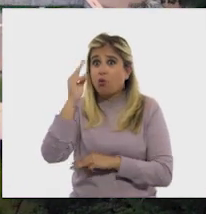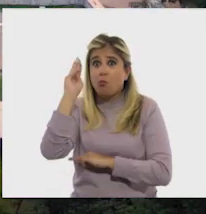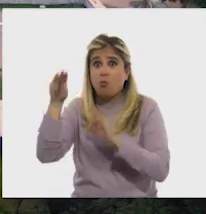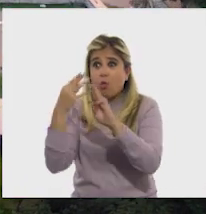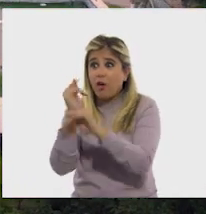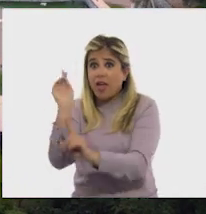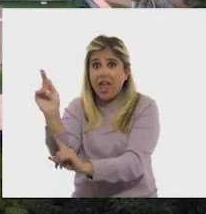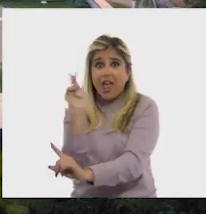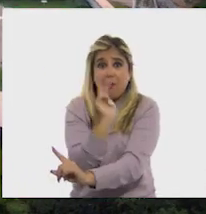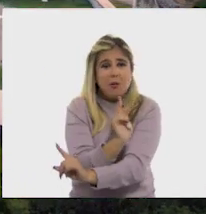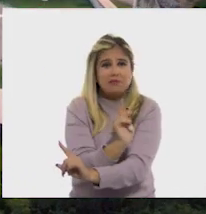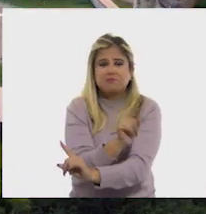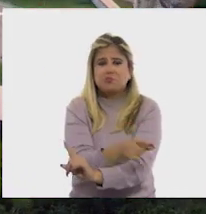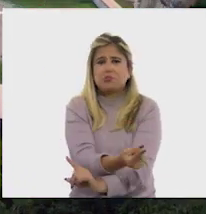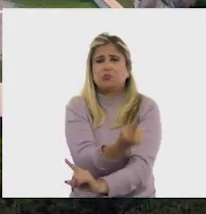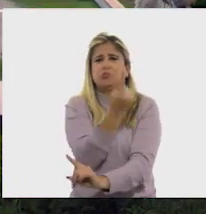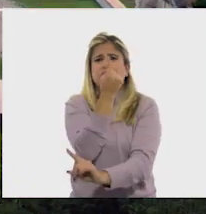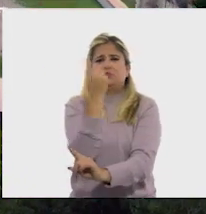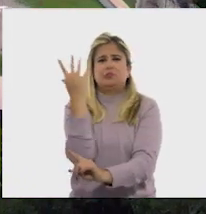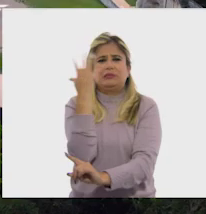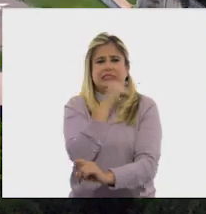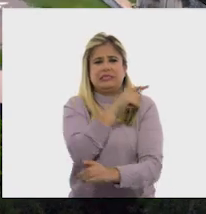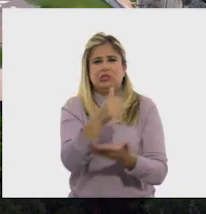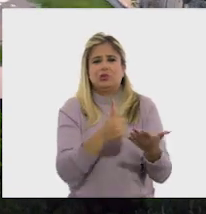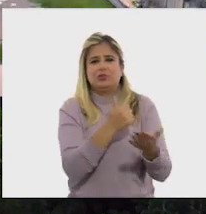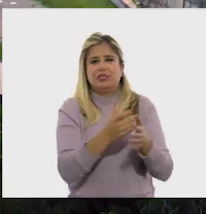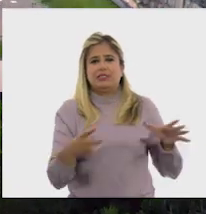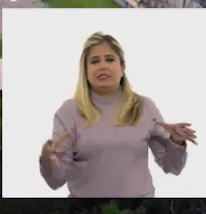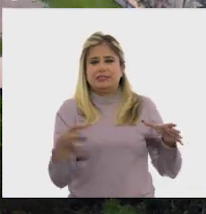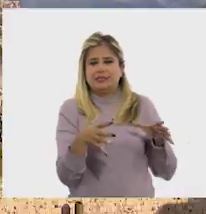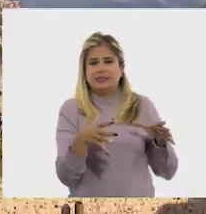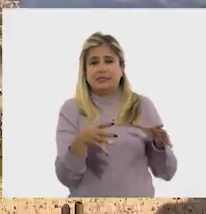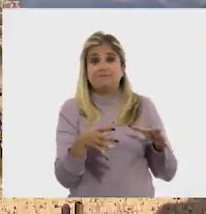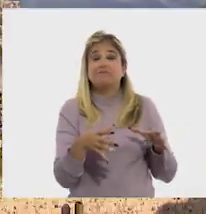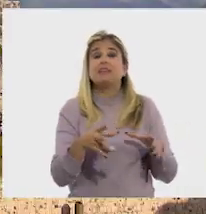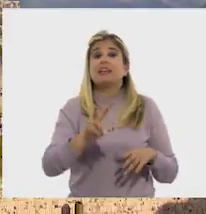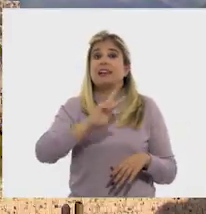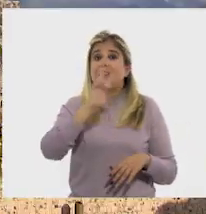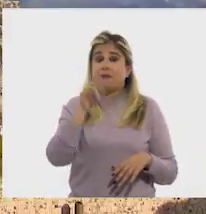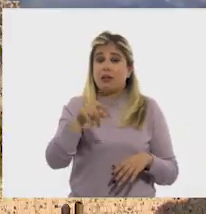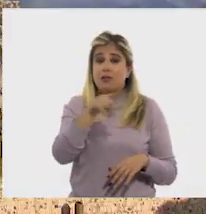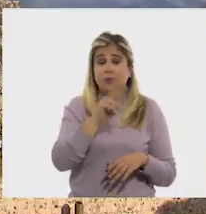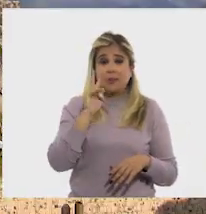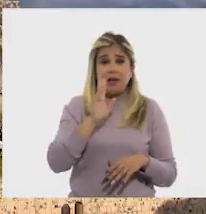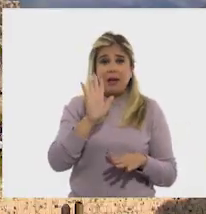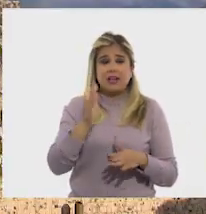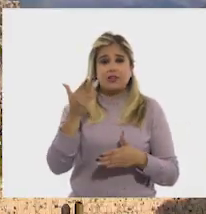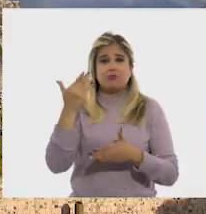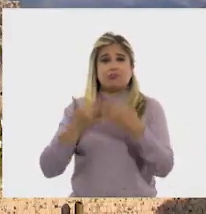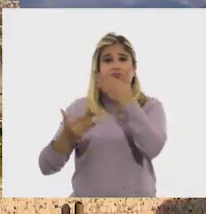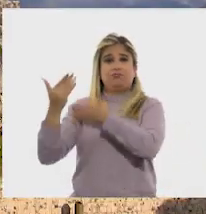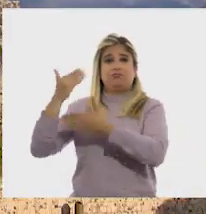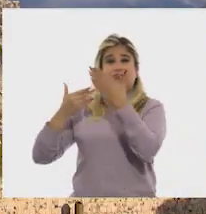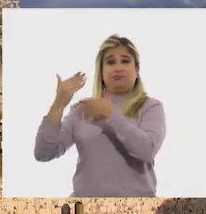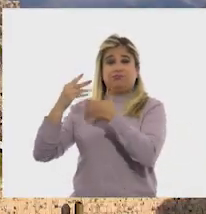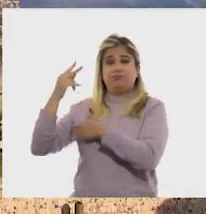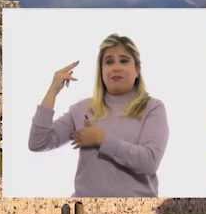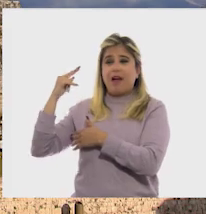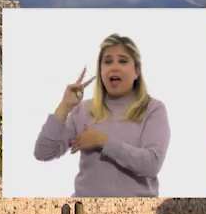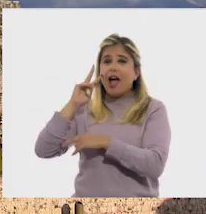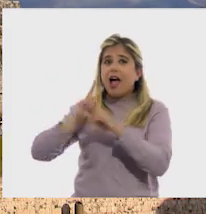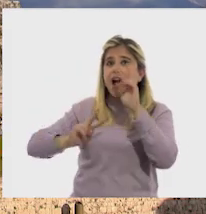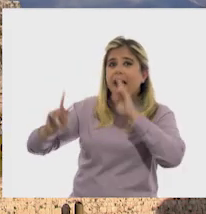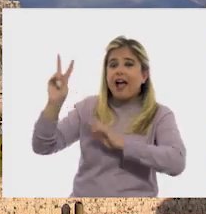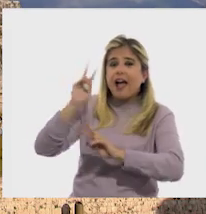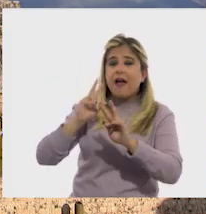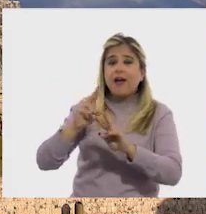las características y la belleza que tiene esta ciudad. Realmente recorres el pasado y vives el presente en compañía de